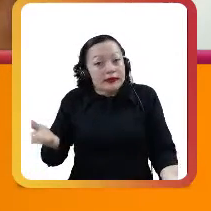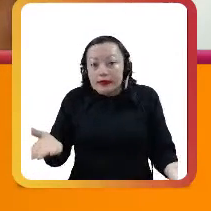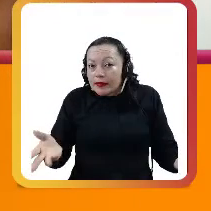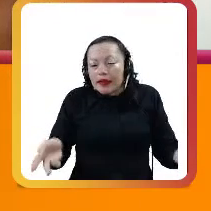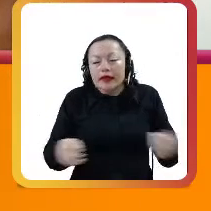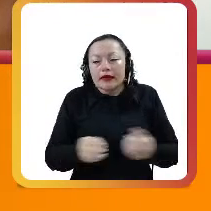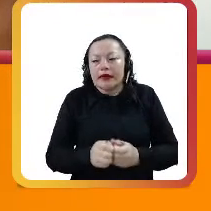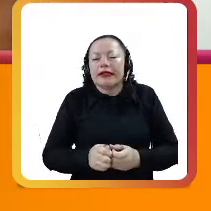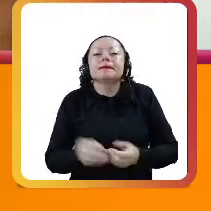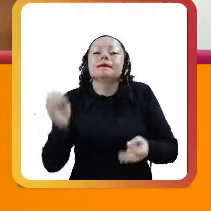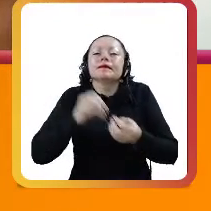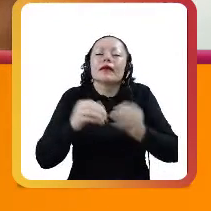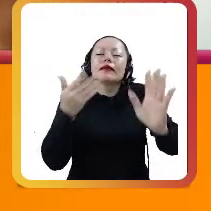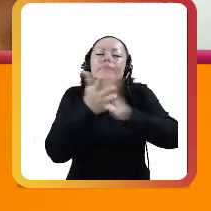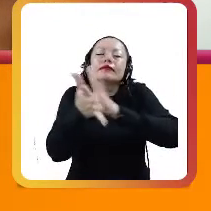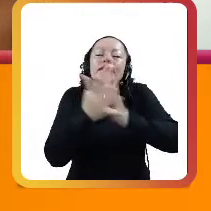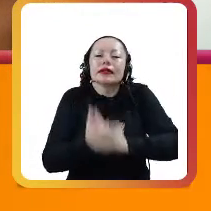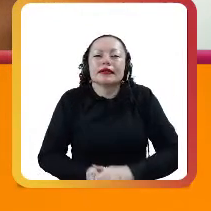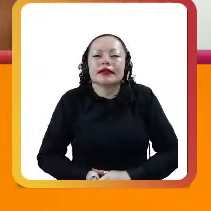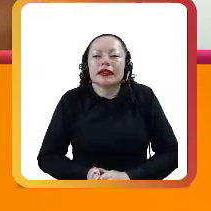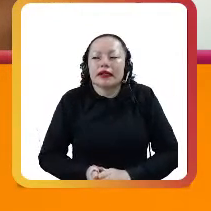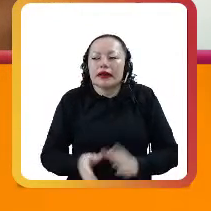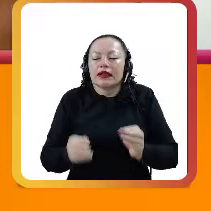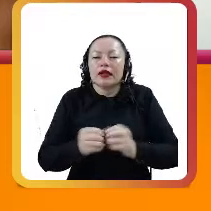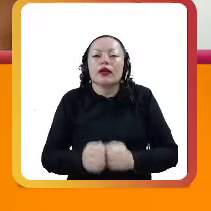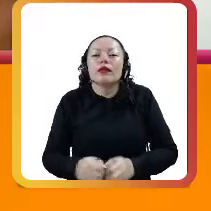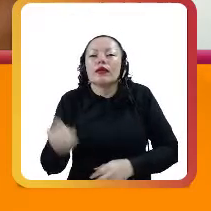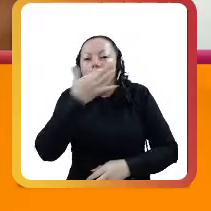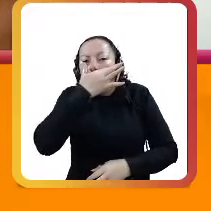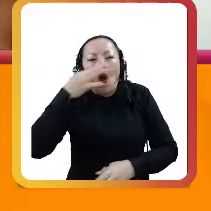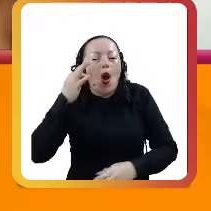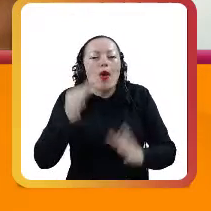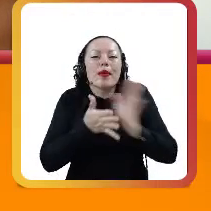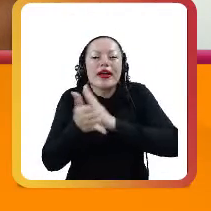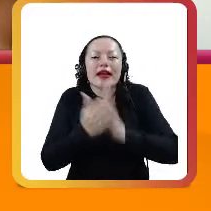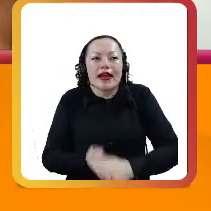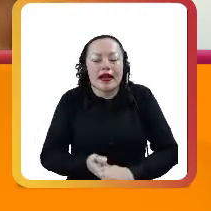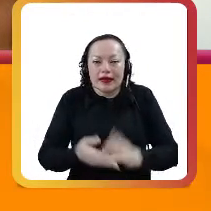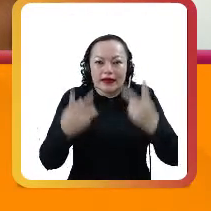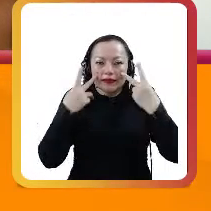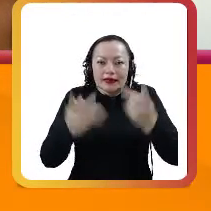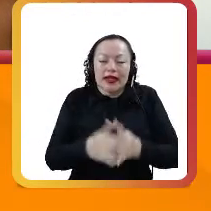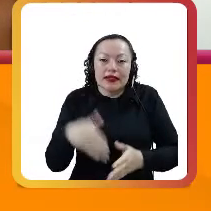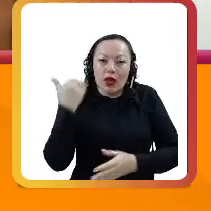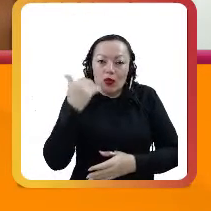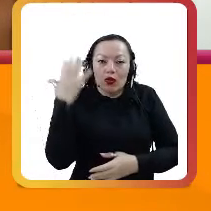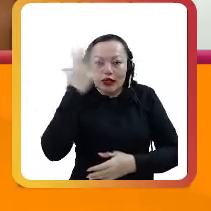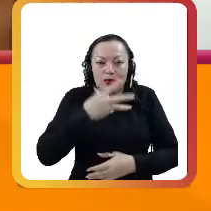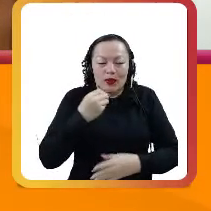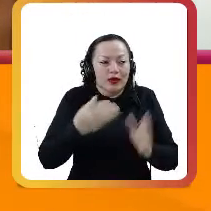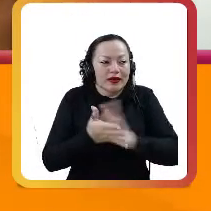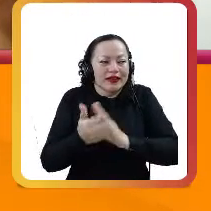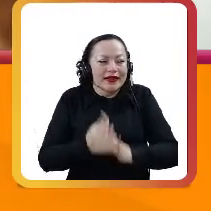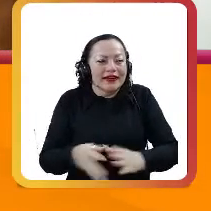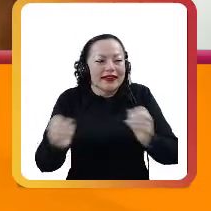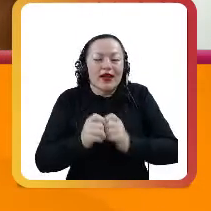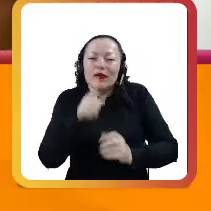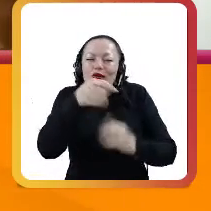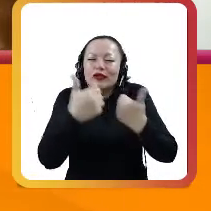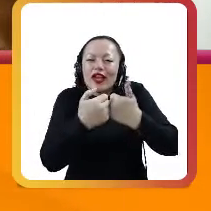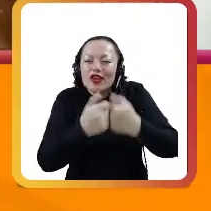¿Quién más está por aquí? Juan Felipe dice, qué niña tan linda, que si tienes novio, preguntan por